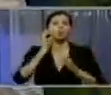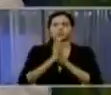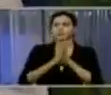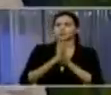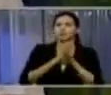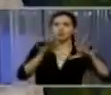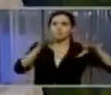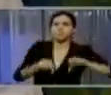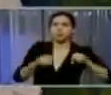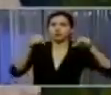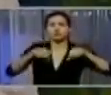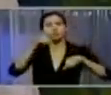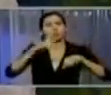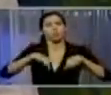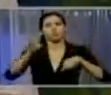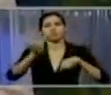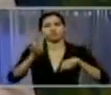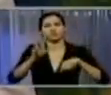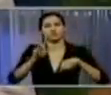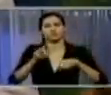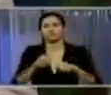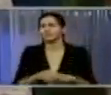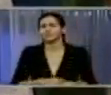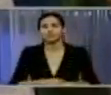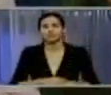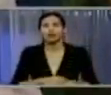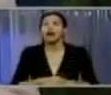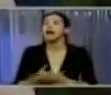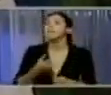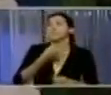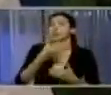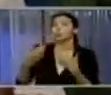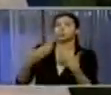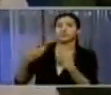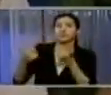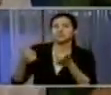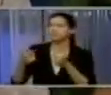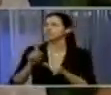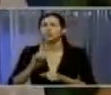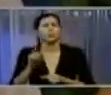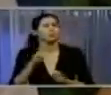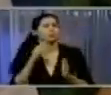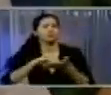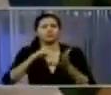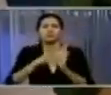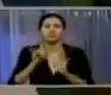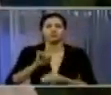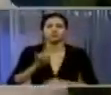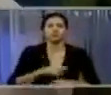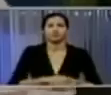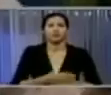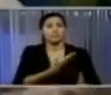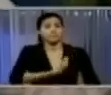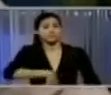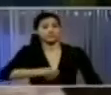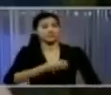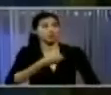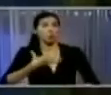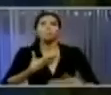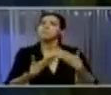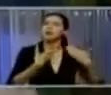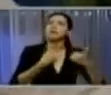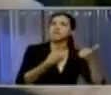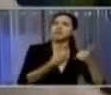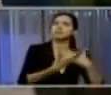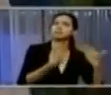nuestros pueblos. Esto no es una cosa de que me caigas bien o me caigas mal. A mí el presidente Obama me cae muy bien.